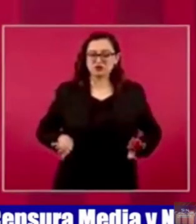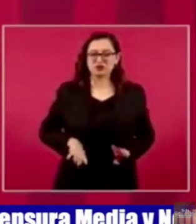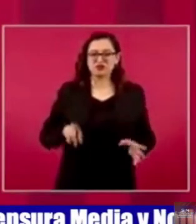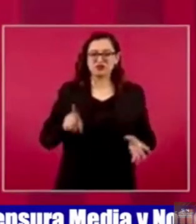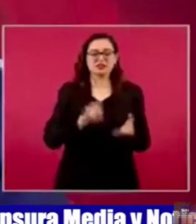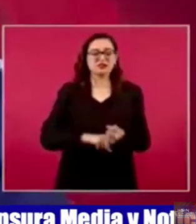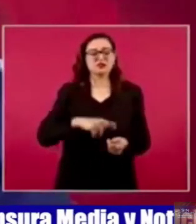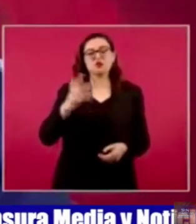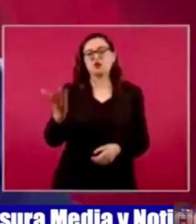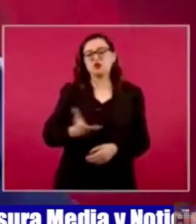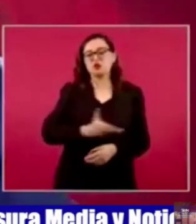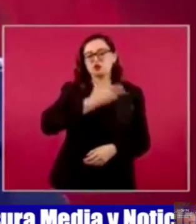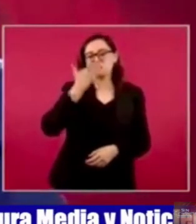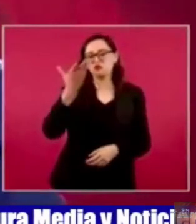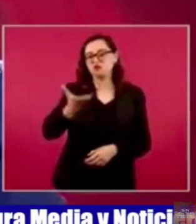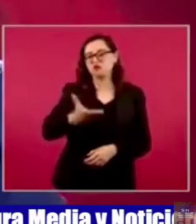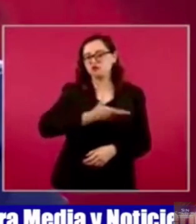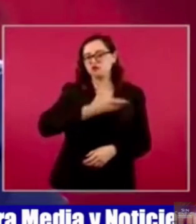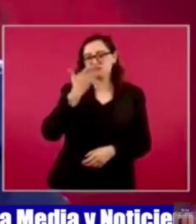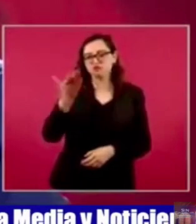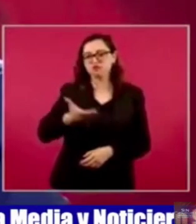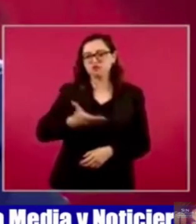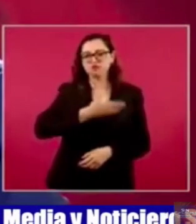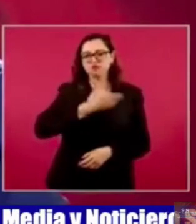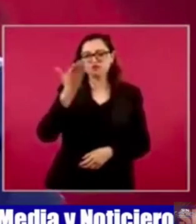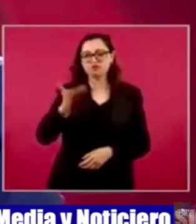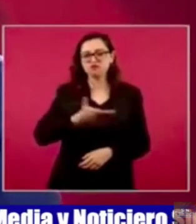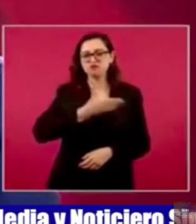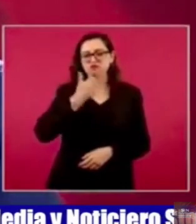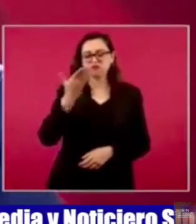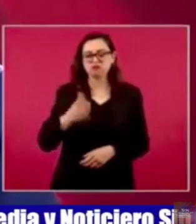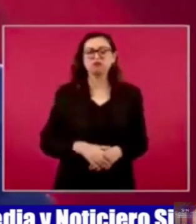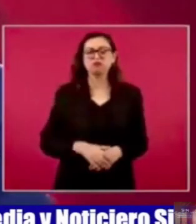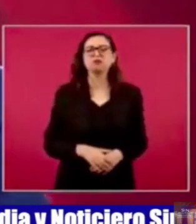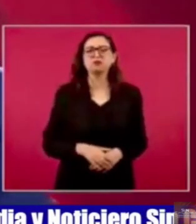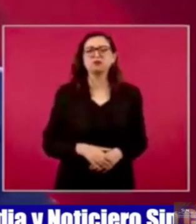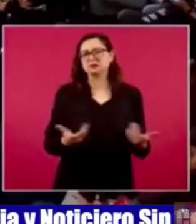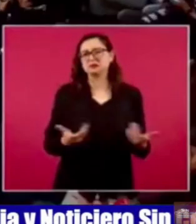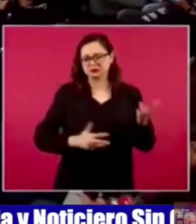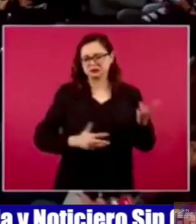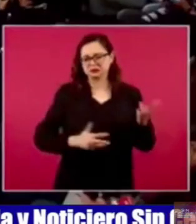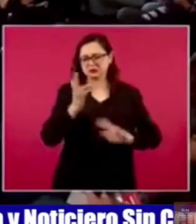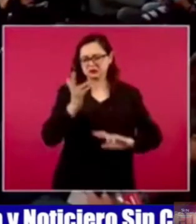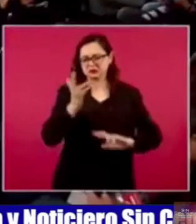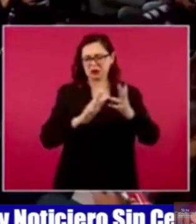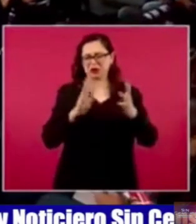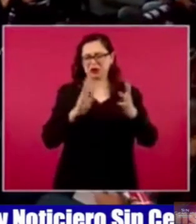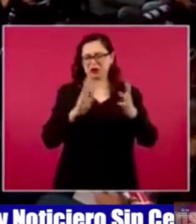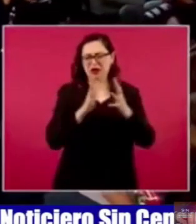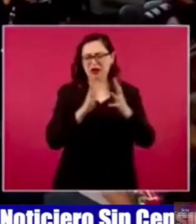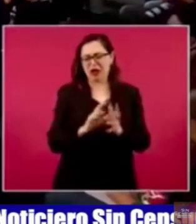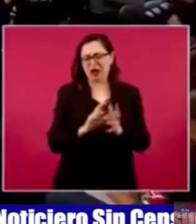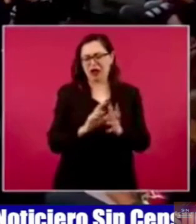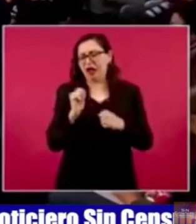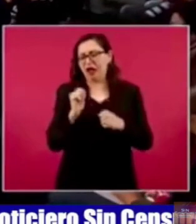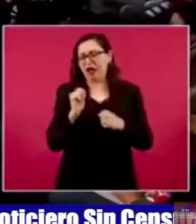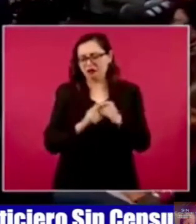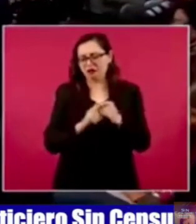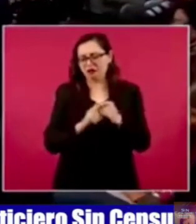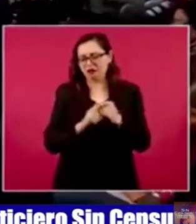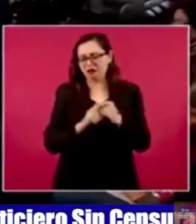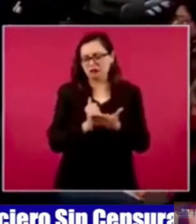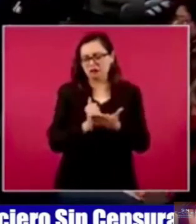sobre todo antidemocráticas. Se avanzó, desde luego, con la revolución,